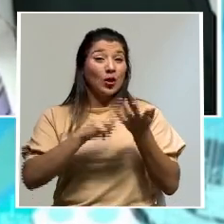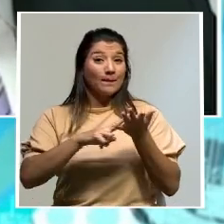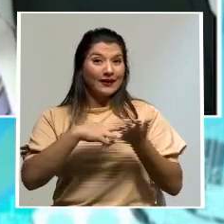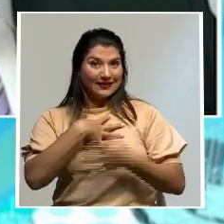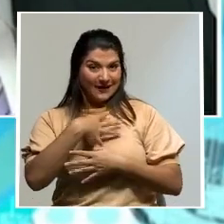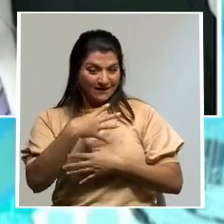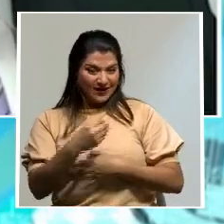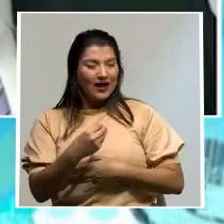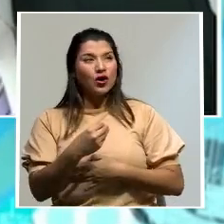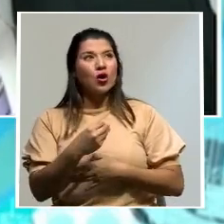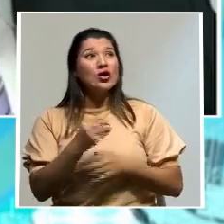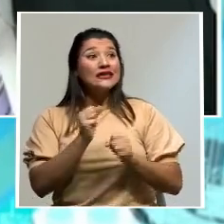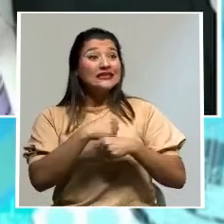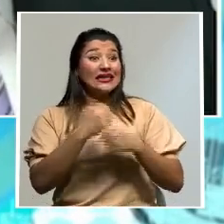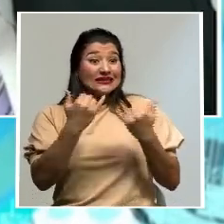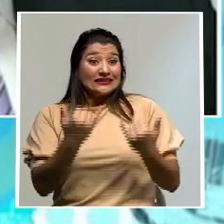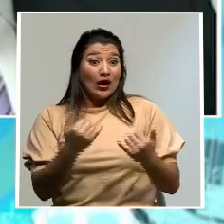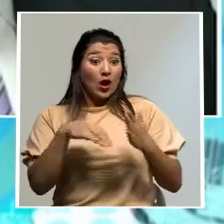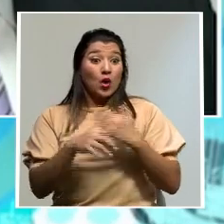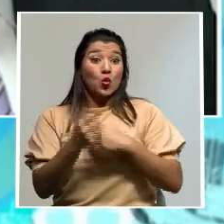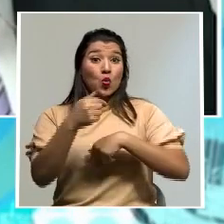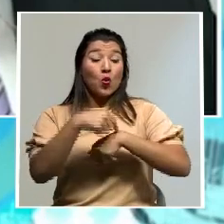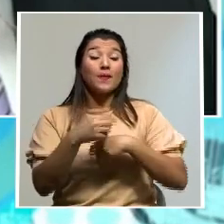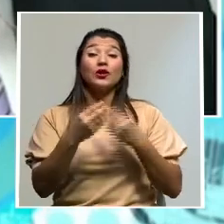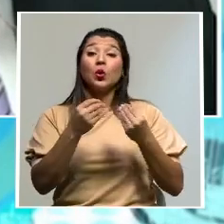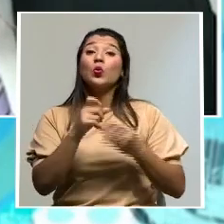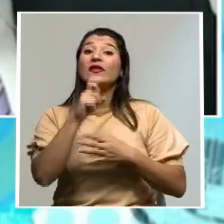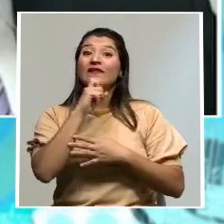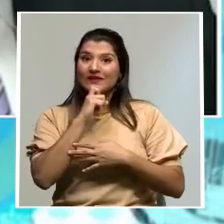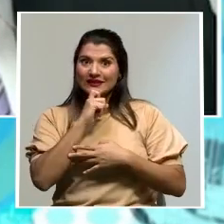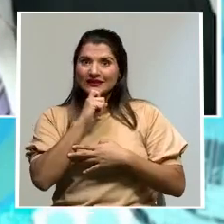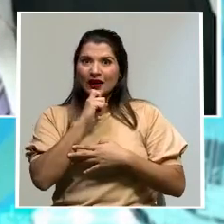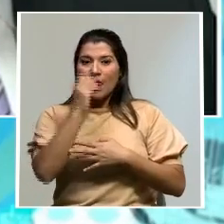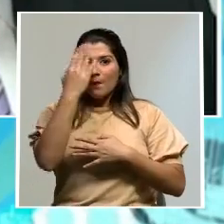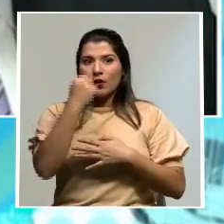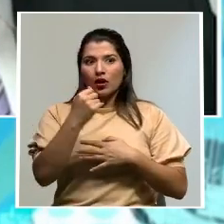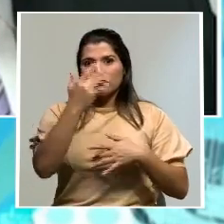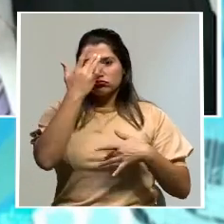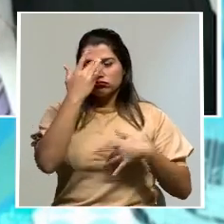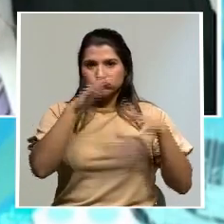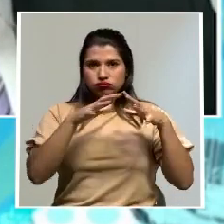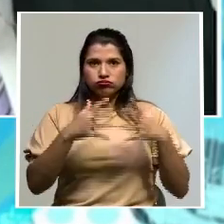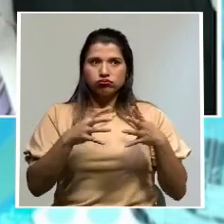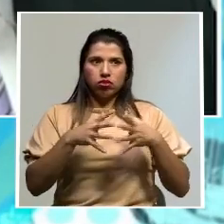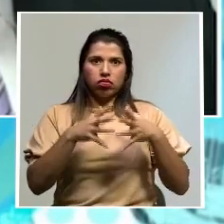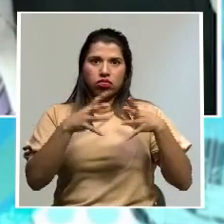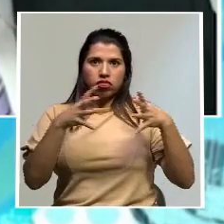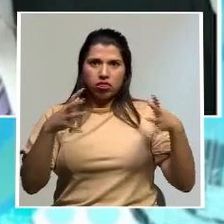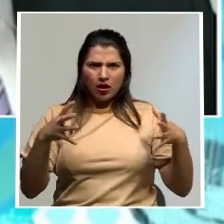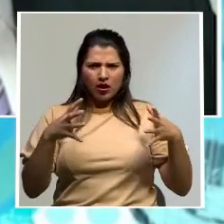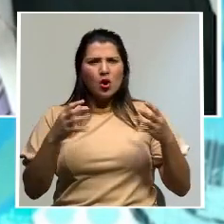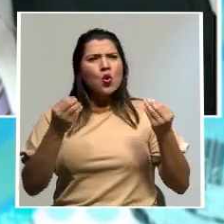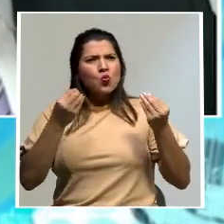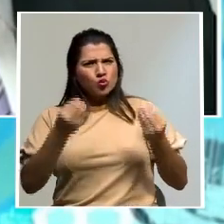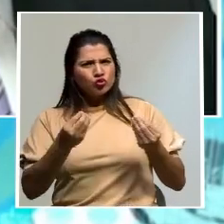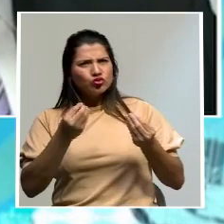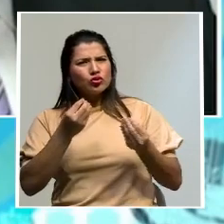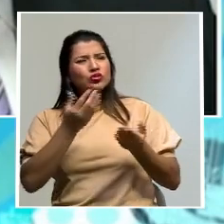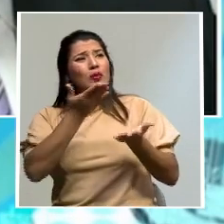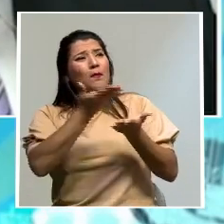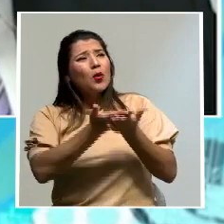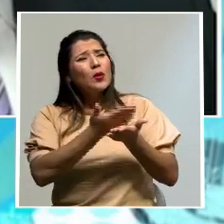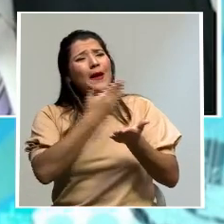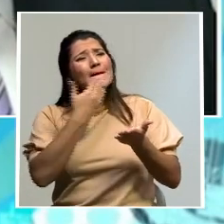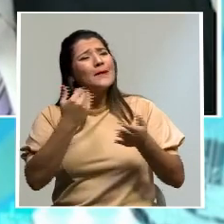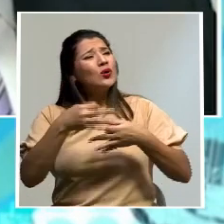y controvertida por la tremenda ola de COVID que azota al país. Se presentaron mociones para posponer